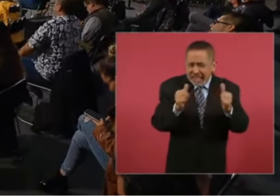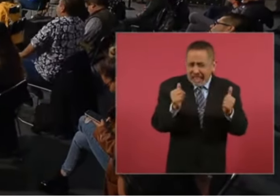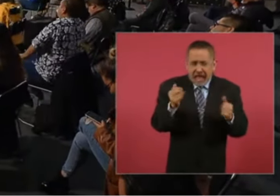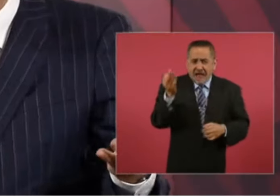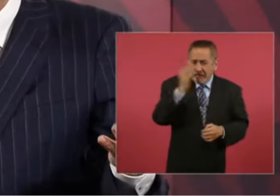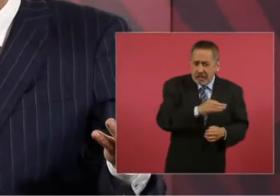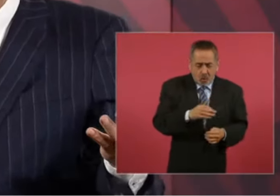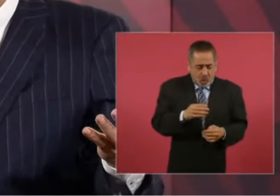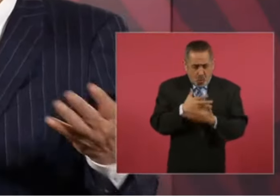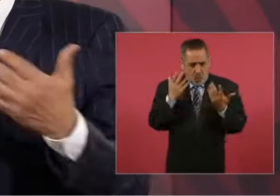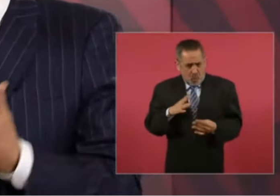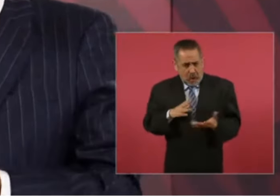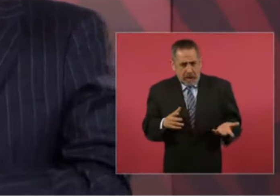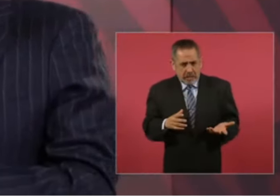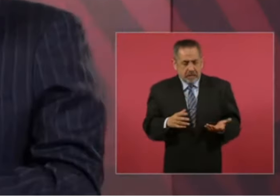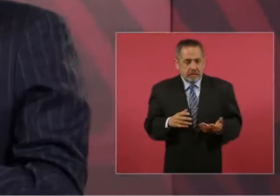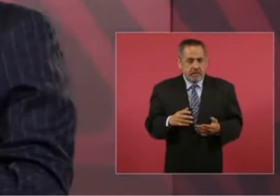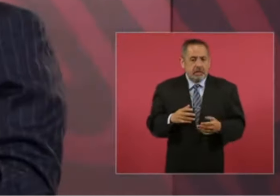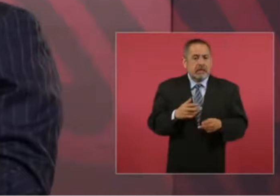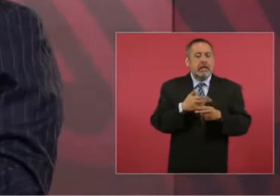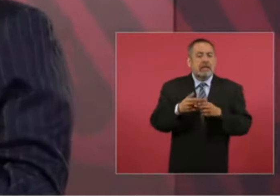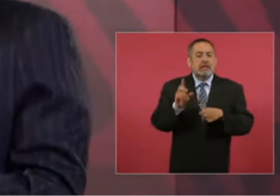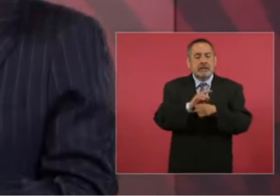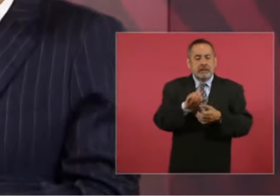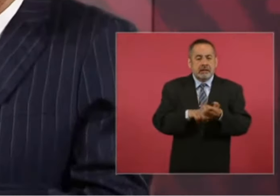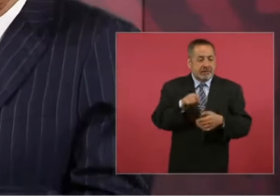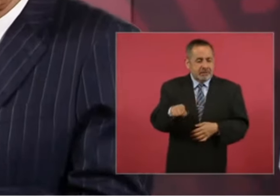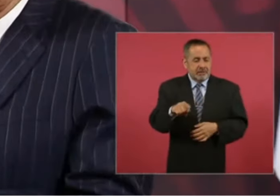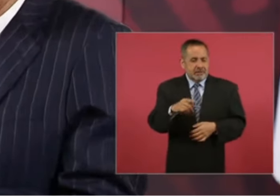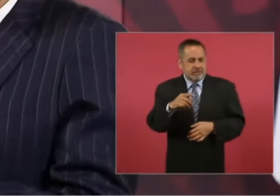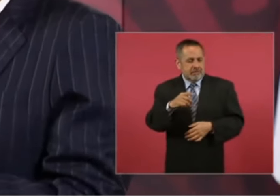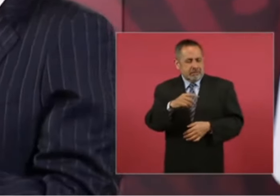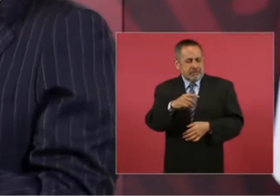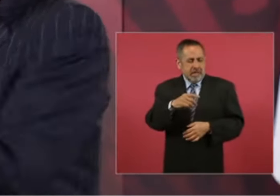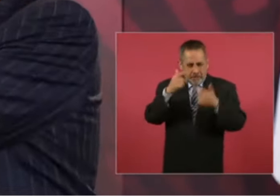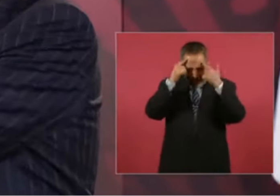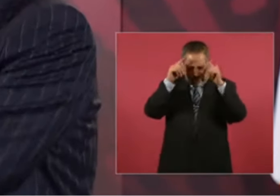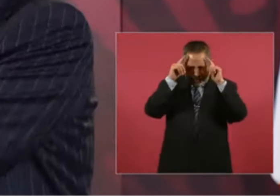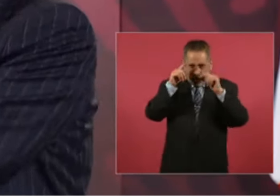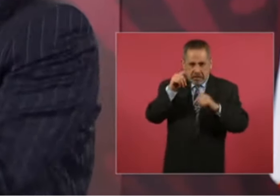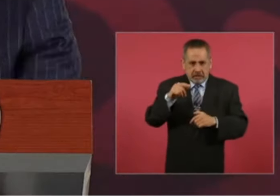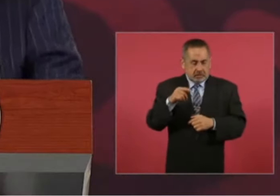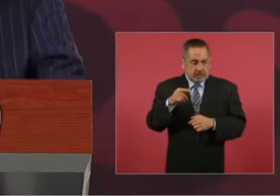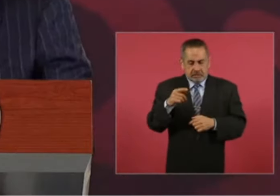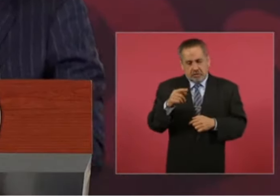No existía, hasta que un almirante, que mis respetos para él,